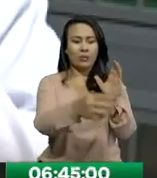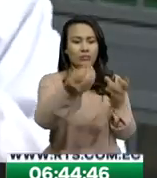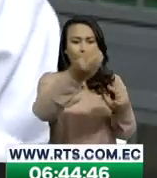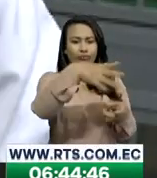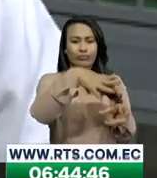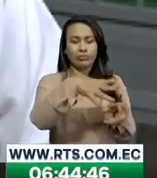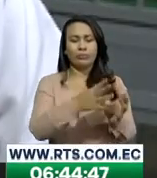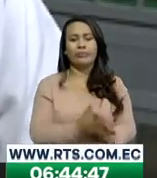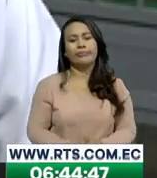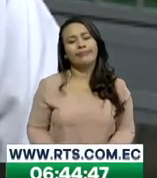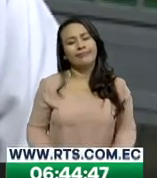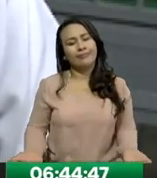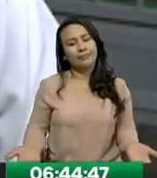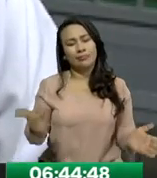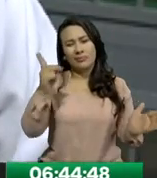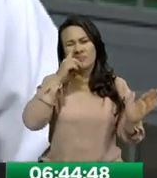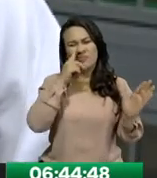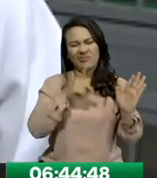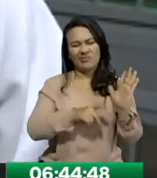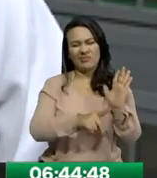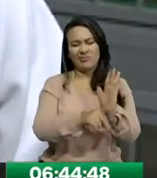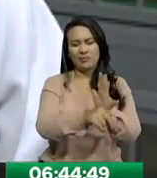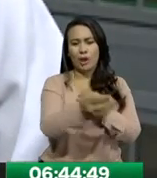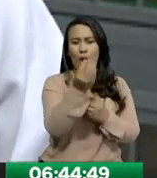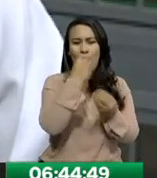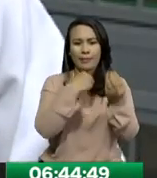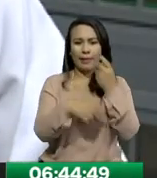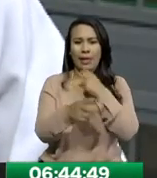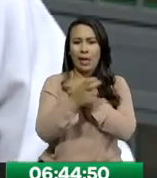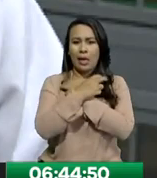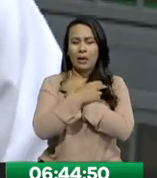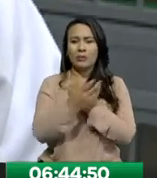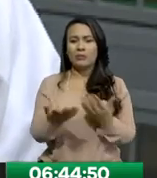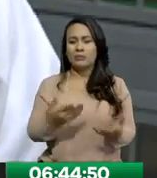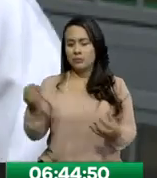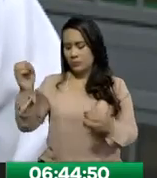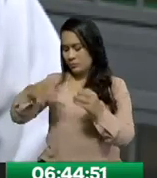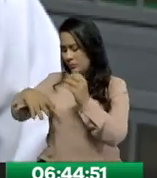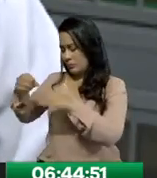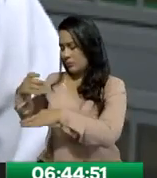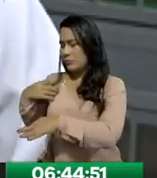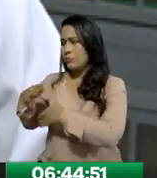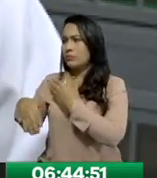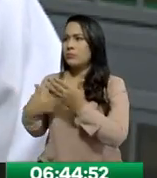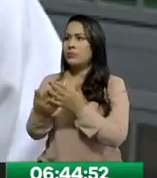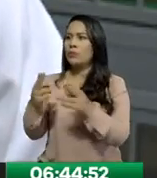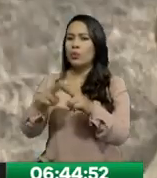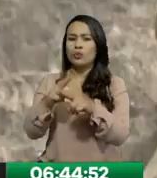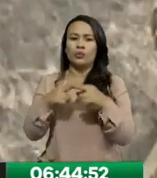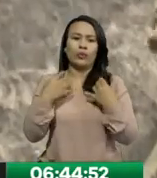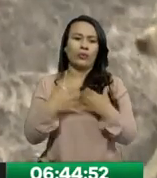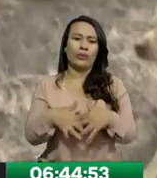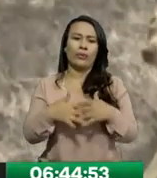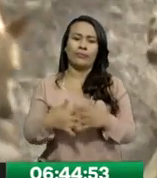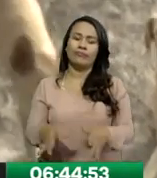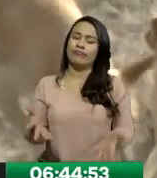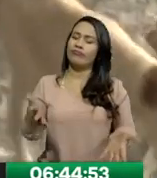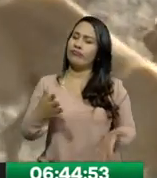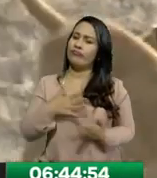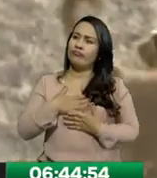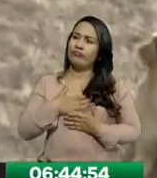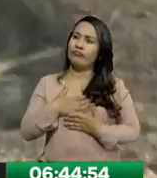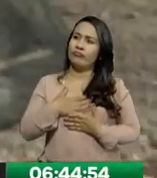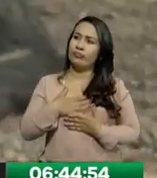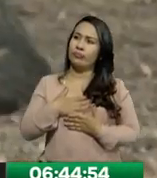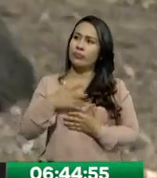consumieron probablemente haya sido algún tipo de raticida. Pueden encontrarse en fertilizantes, venenos de uso industrial. Luki Bienestar Animal